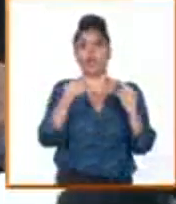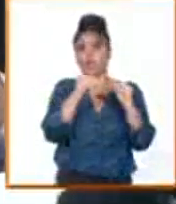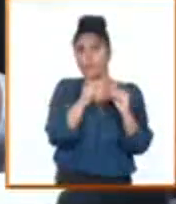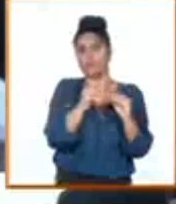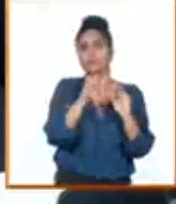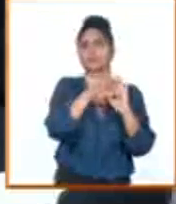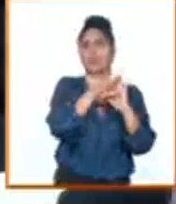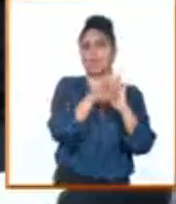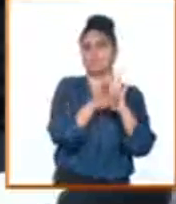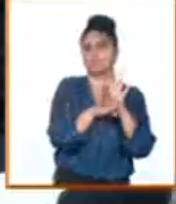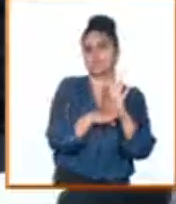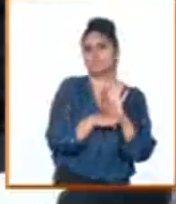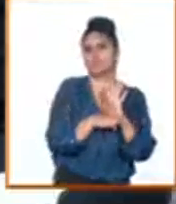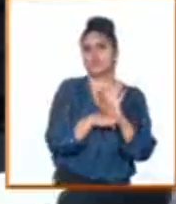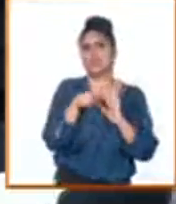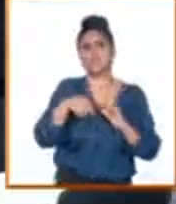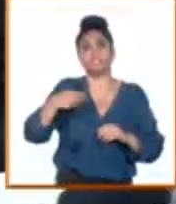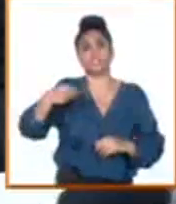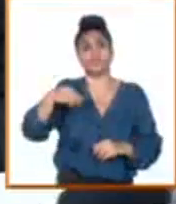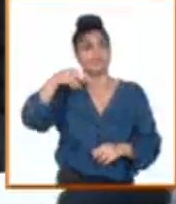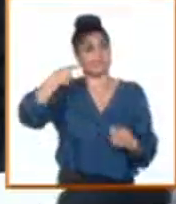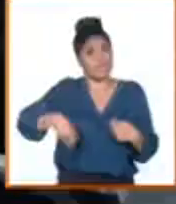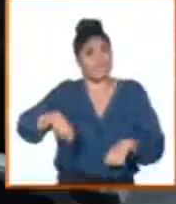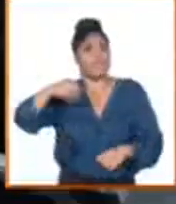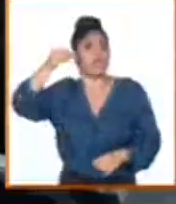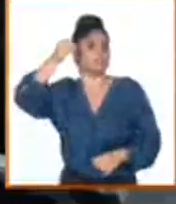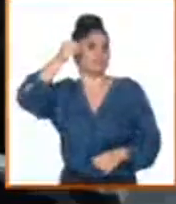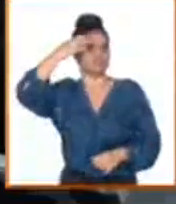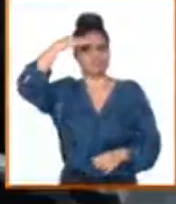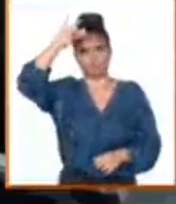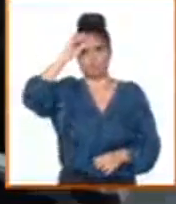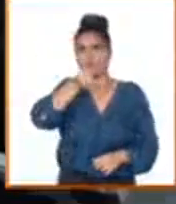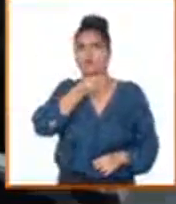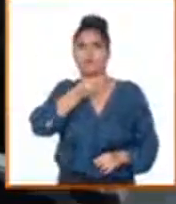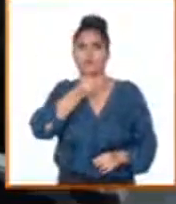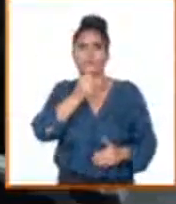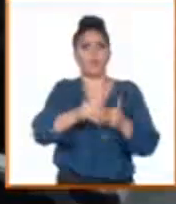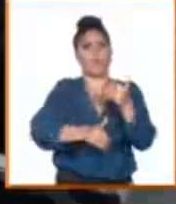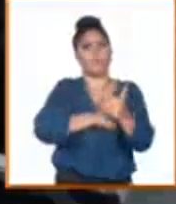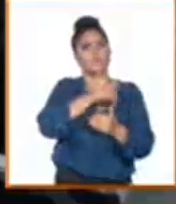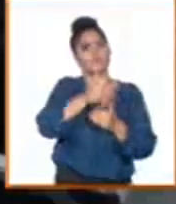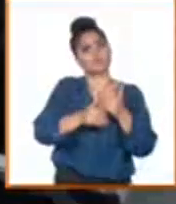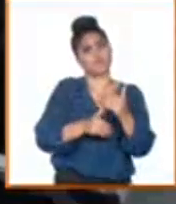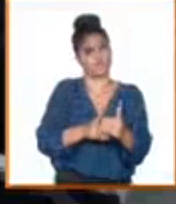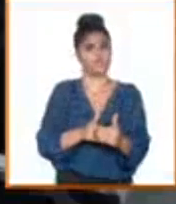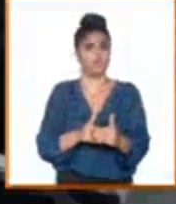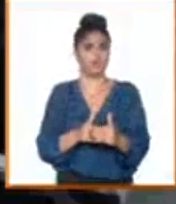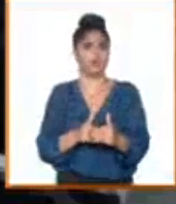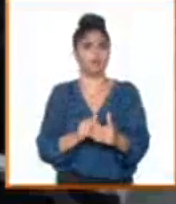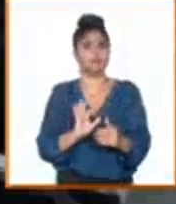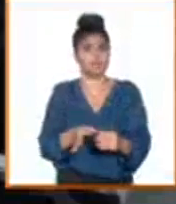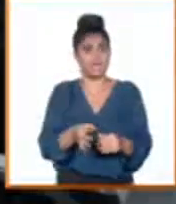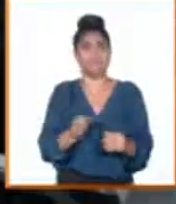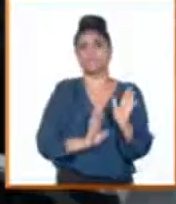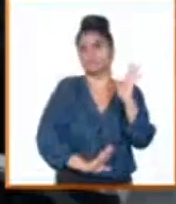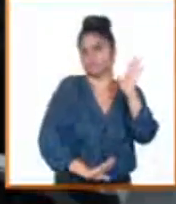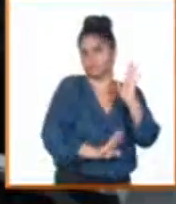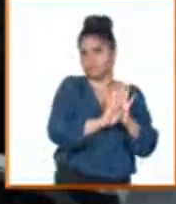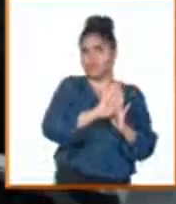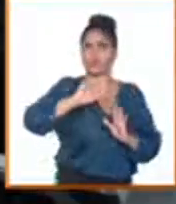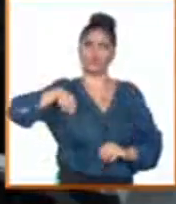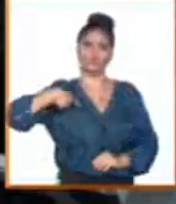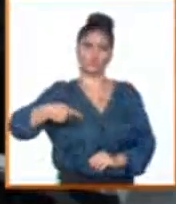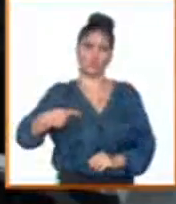es algo de lo que tienen que aprender nuestros medios, en medio de, sobre todo, un proceso de ética que es imprescindible para enfrentar esos desafíos. A